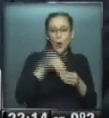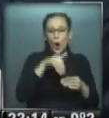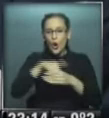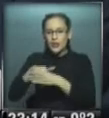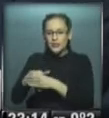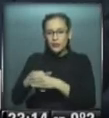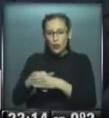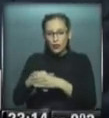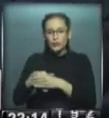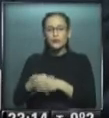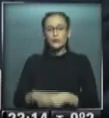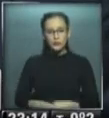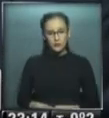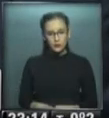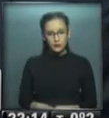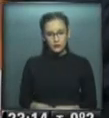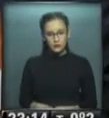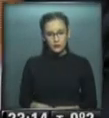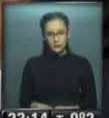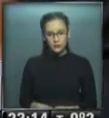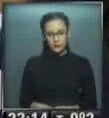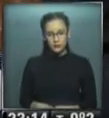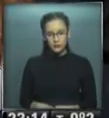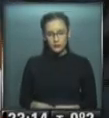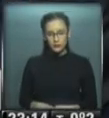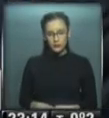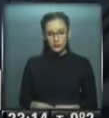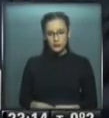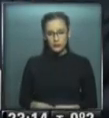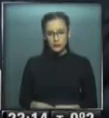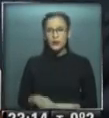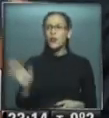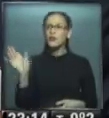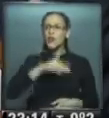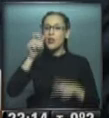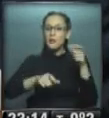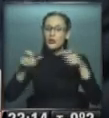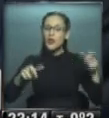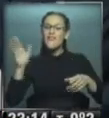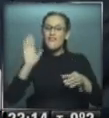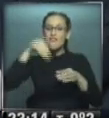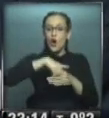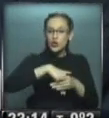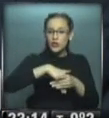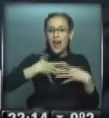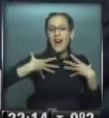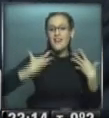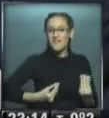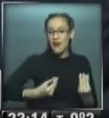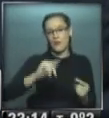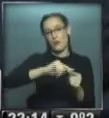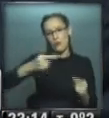la ciudadanía en el sentido del voto a favor de estas políticas que han